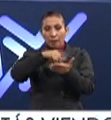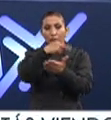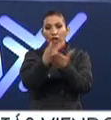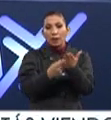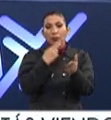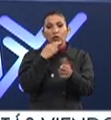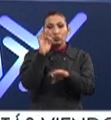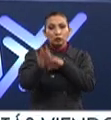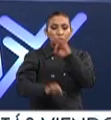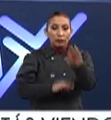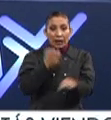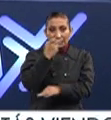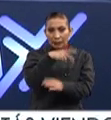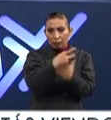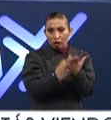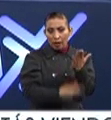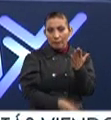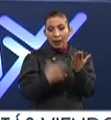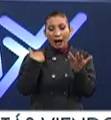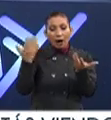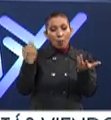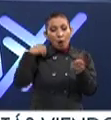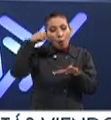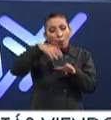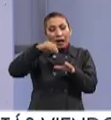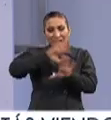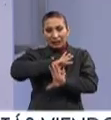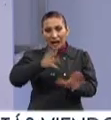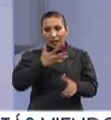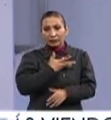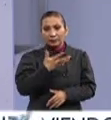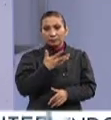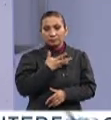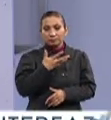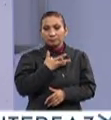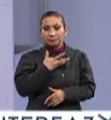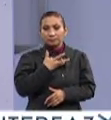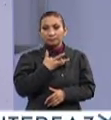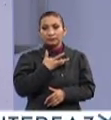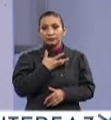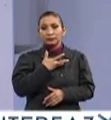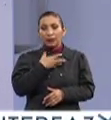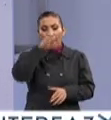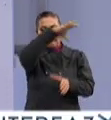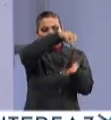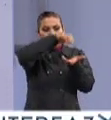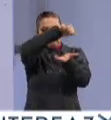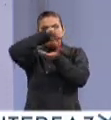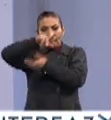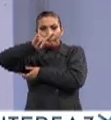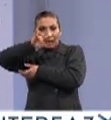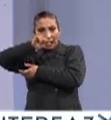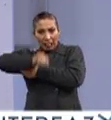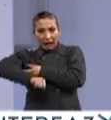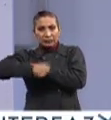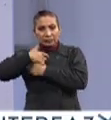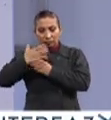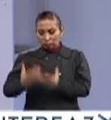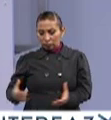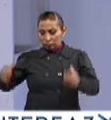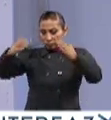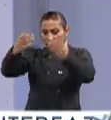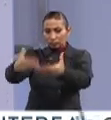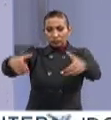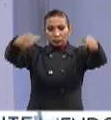plan de manejo. En este plan de manejo, una vez que tenemos la recolección de los contenedores, de